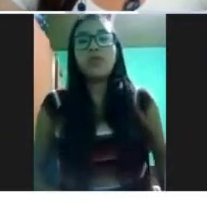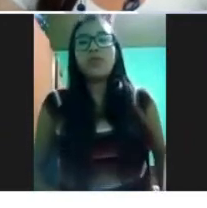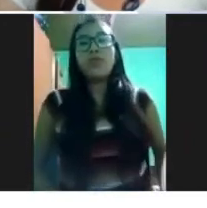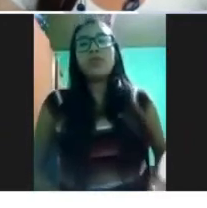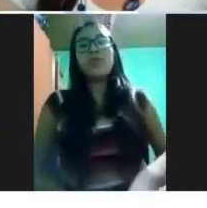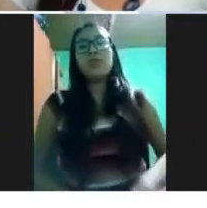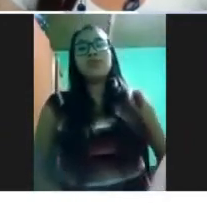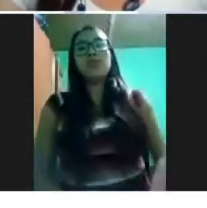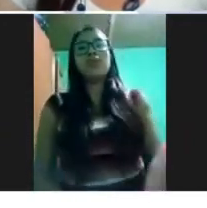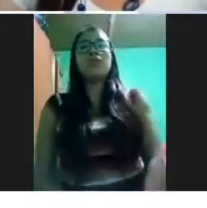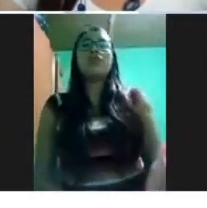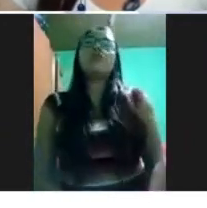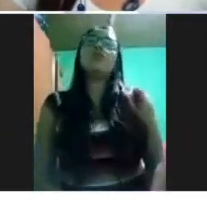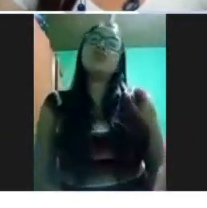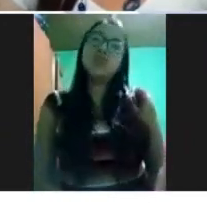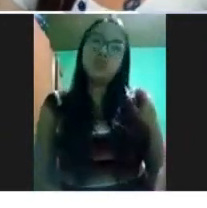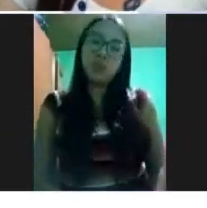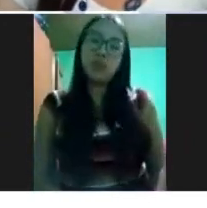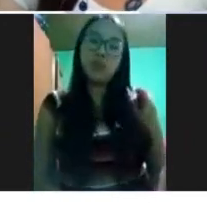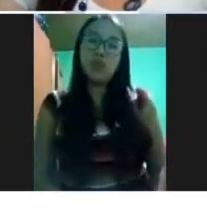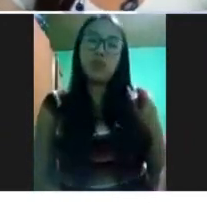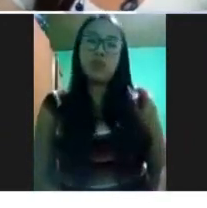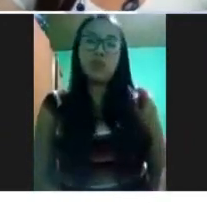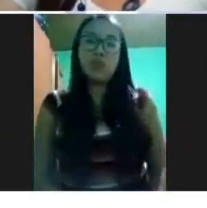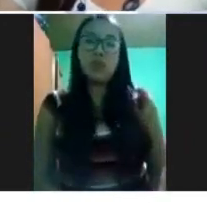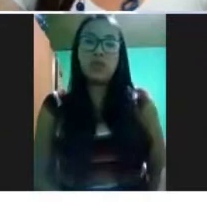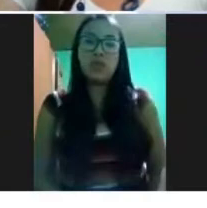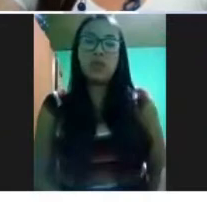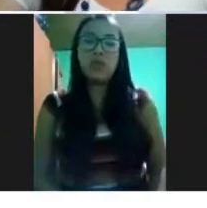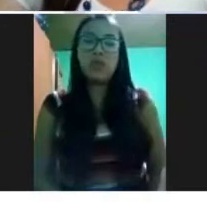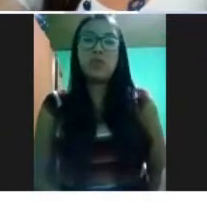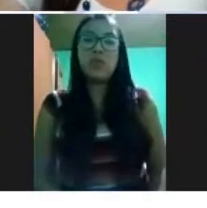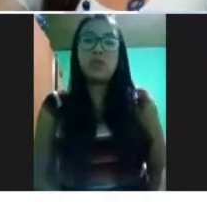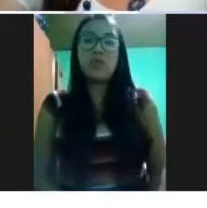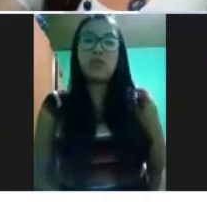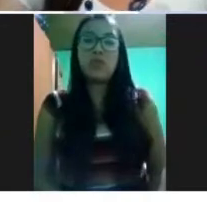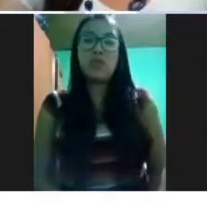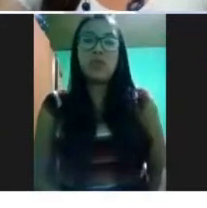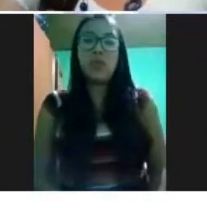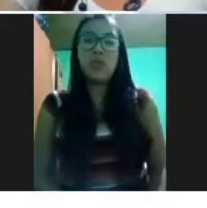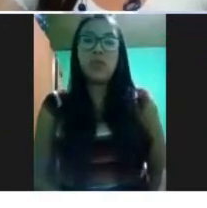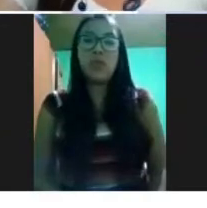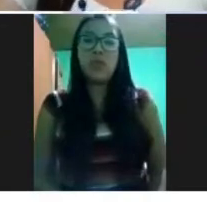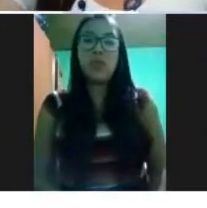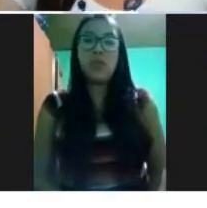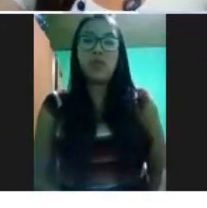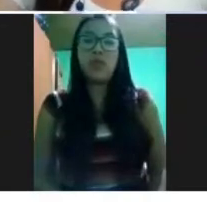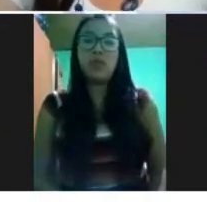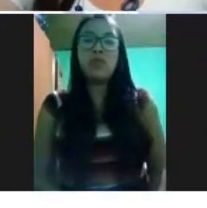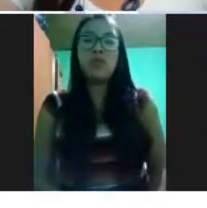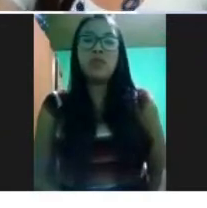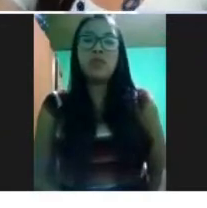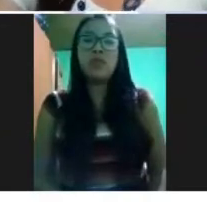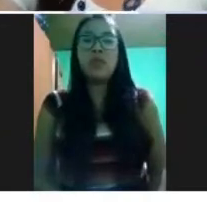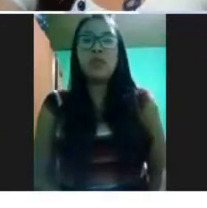tienen recursos, viven en un área rural, enferman, bueno, llegan a un hospital, ¿verdad? En el hospital,